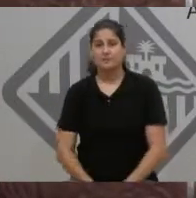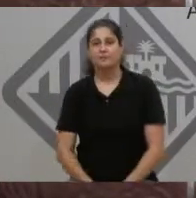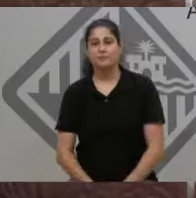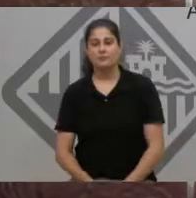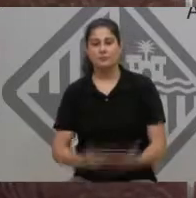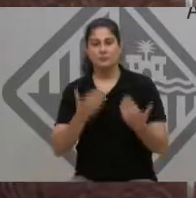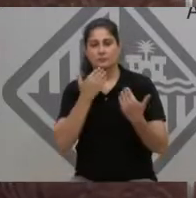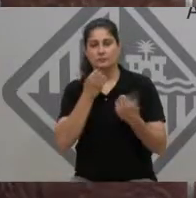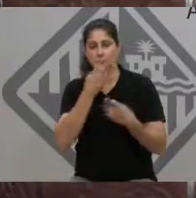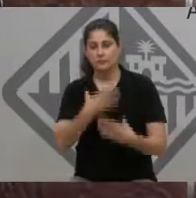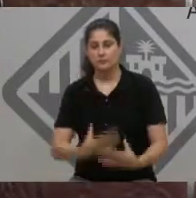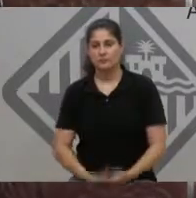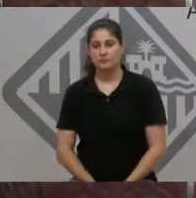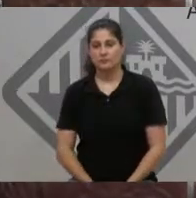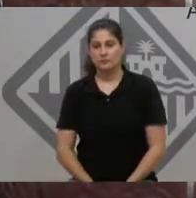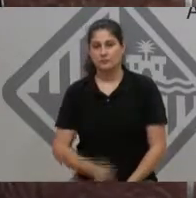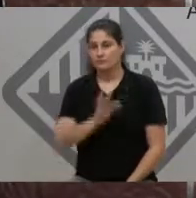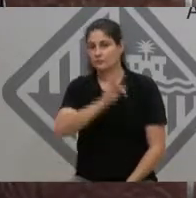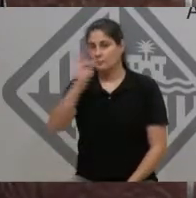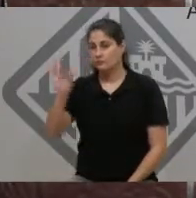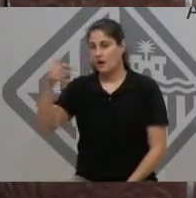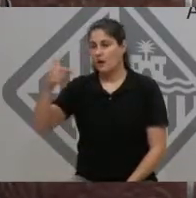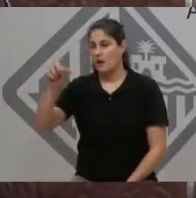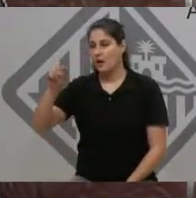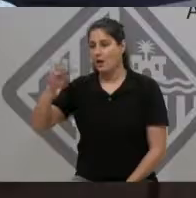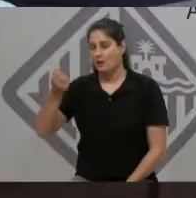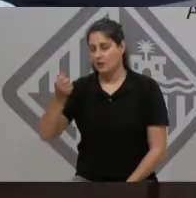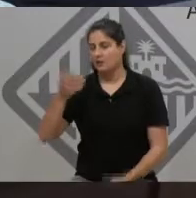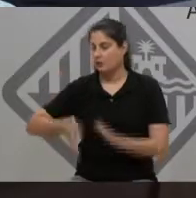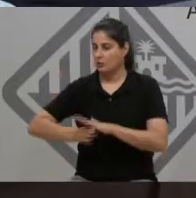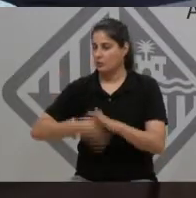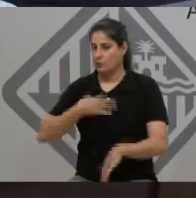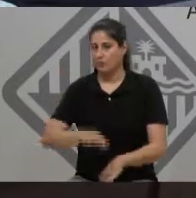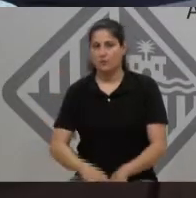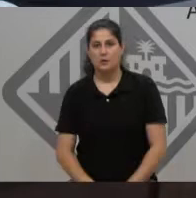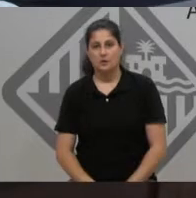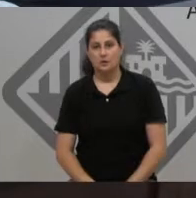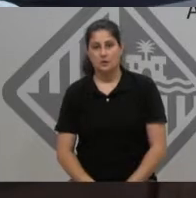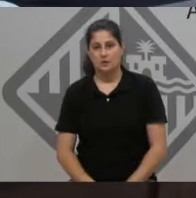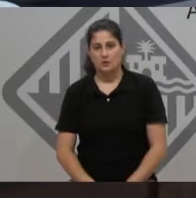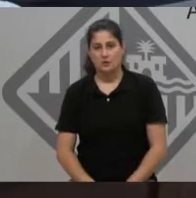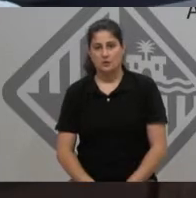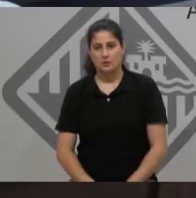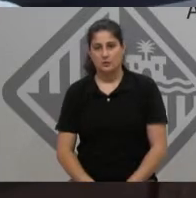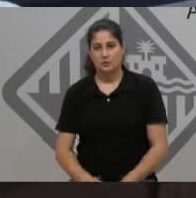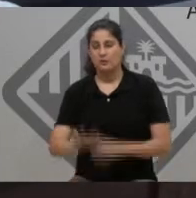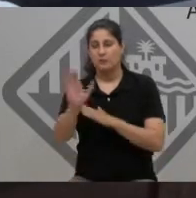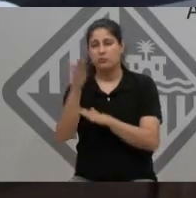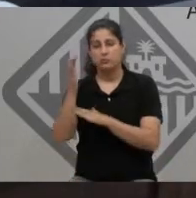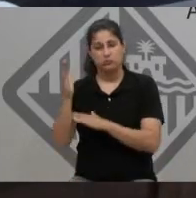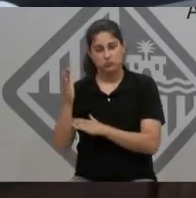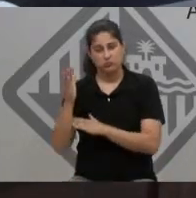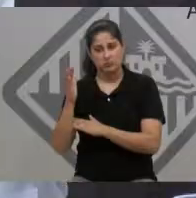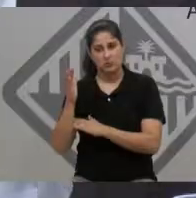Molt bé. Senyor García, pots continuar. Perdoni. En cuanto al resto de las proposiciones presentadas por el